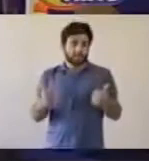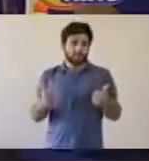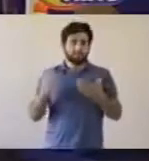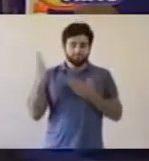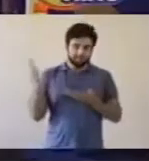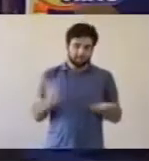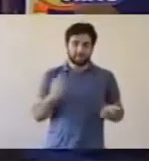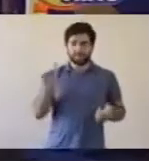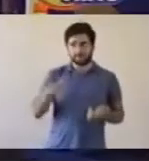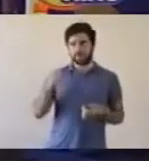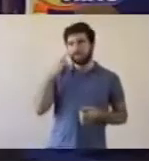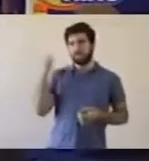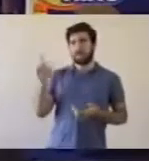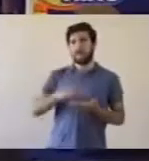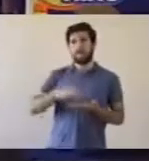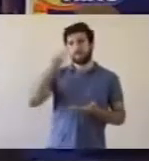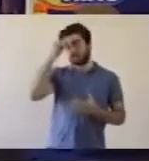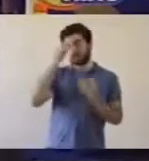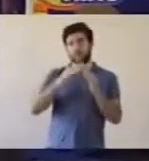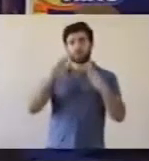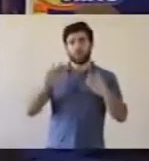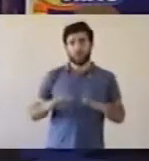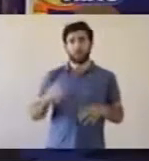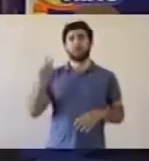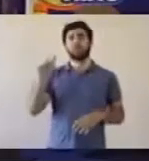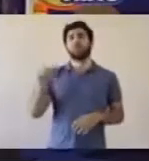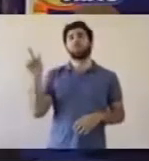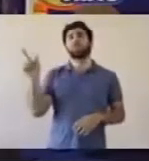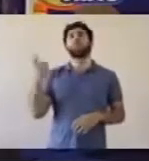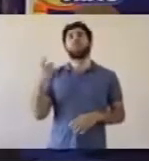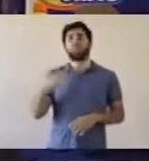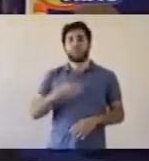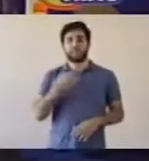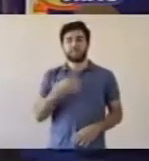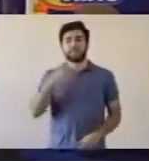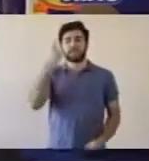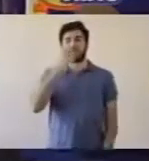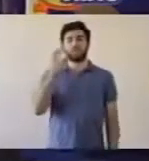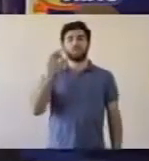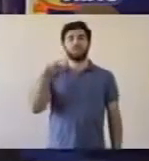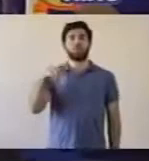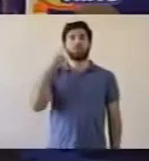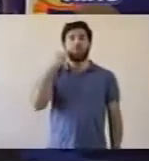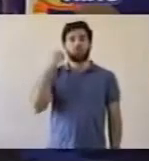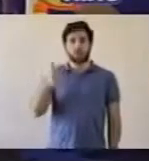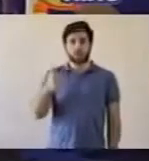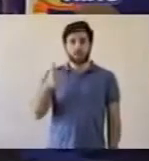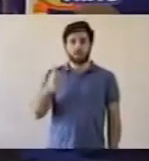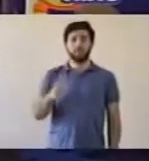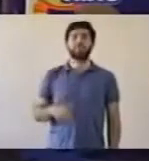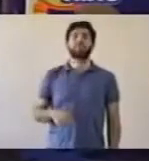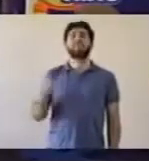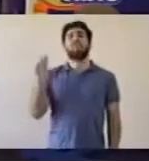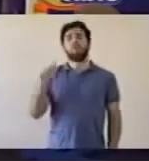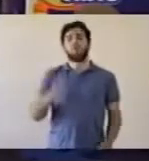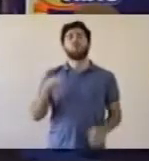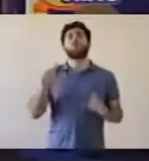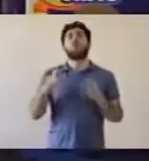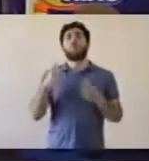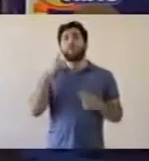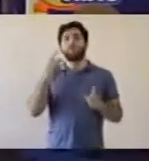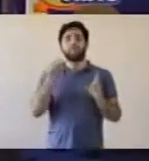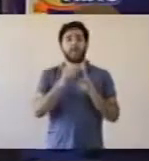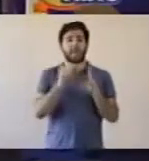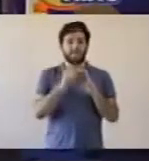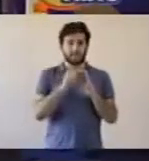Bienvenidos al programa Aprendo en Casa. Mi nombre es Sonia Cardona y hoy vamos a hablar sobre la estructura de las palabras: